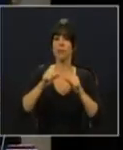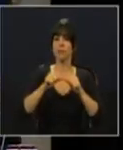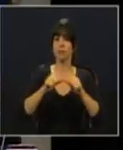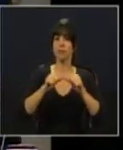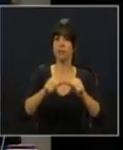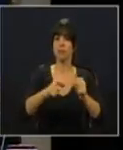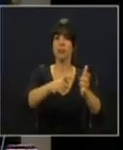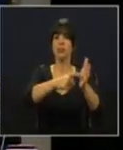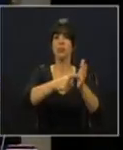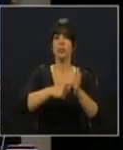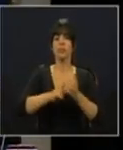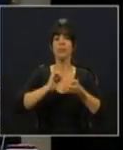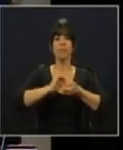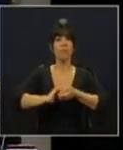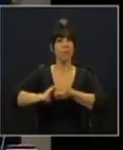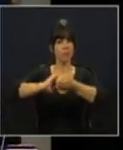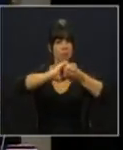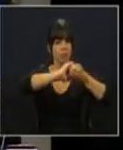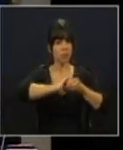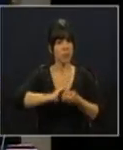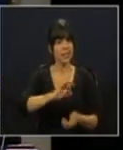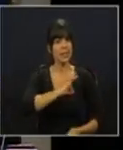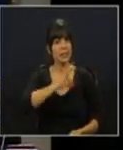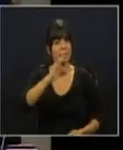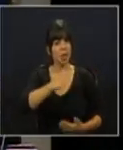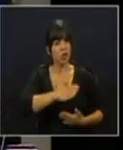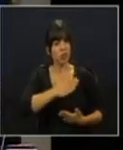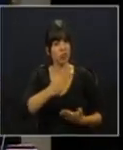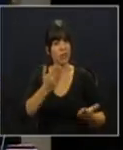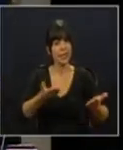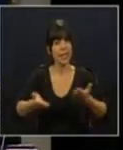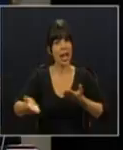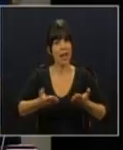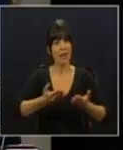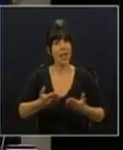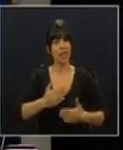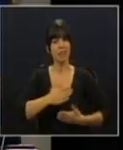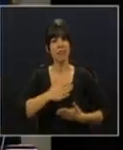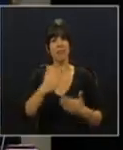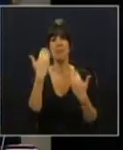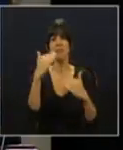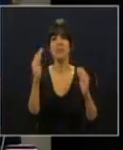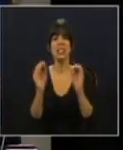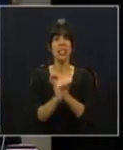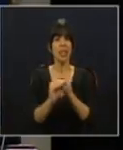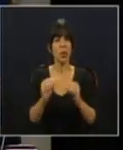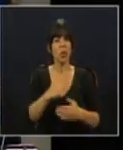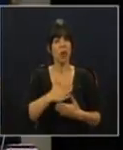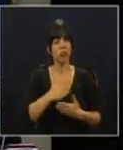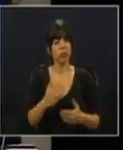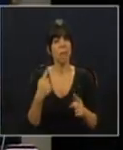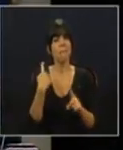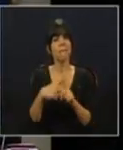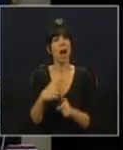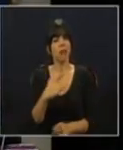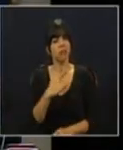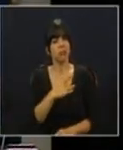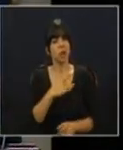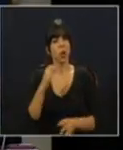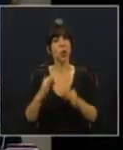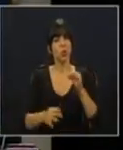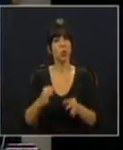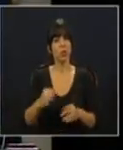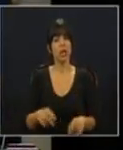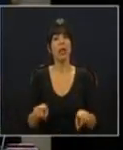Ha requerido solidaridad, espíritu de servicio, entrega sin límites y pasión por la justicia.